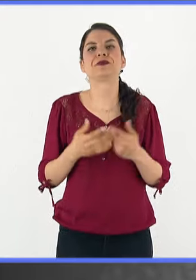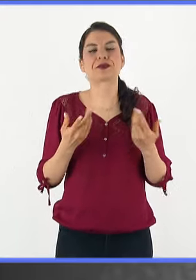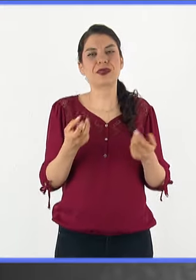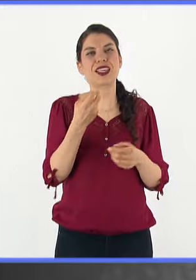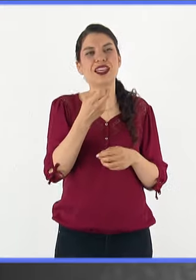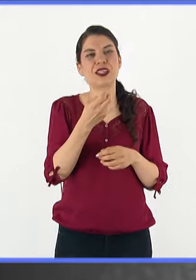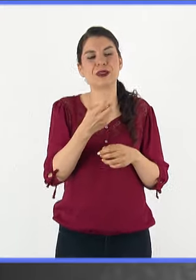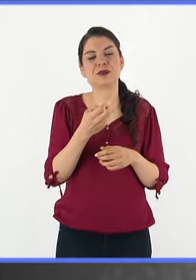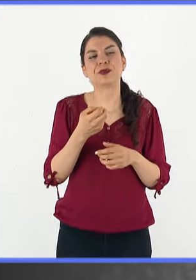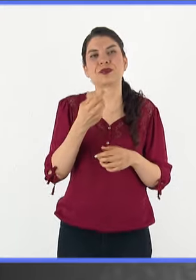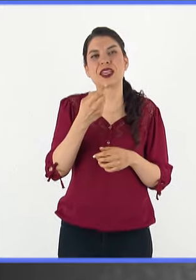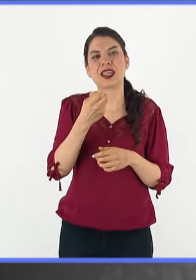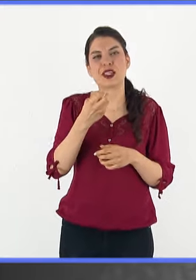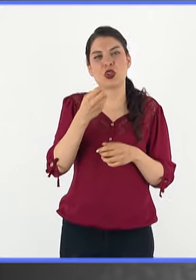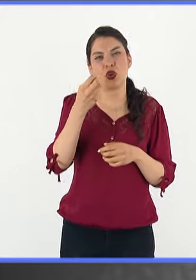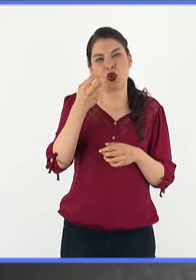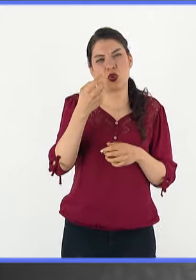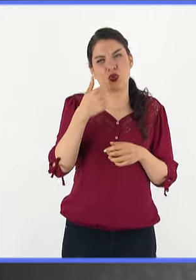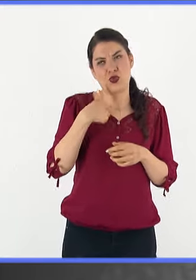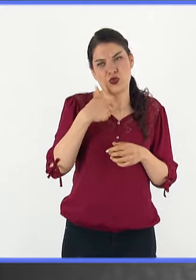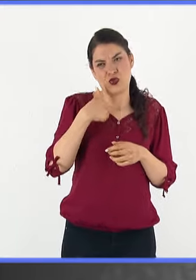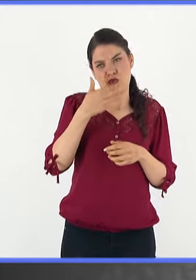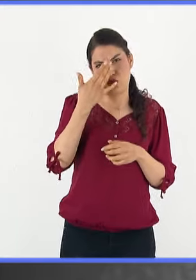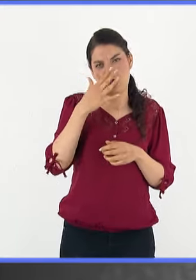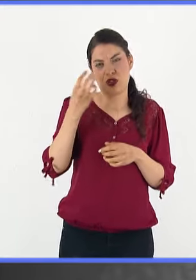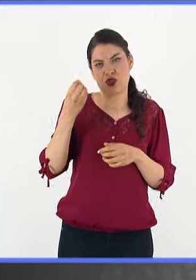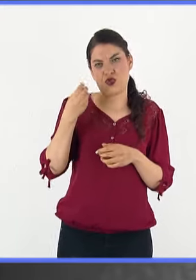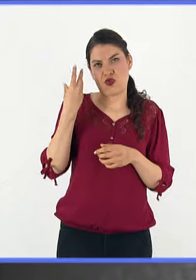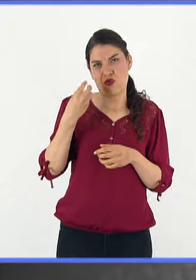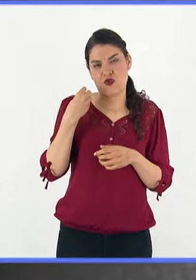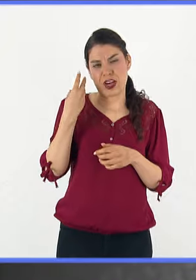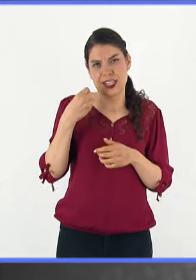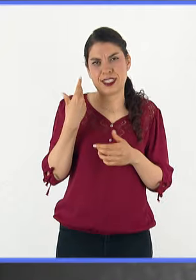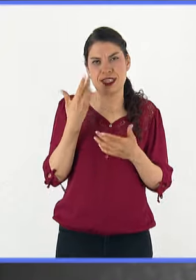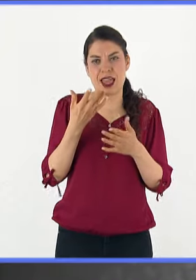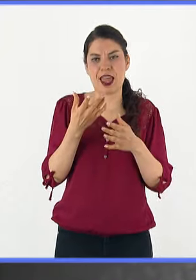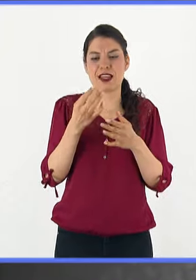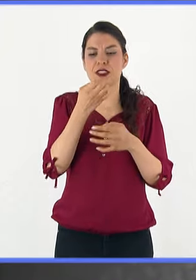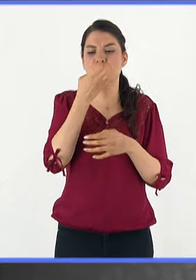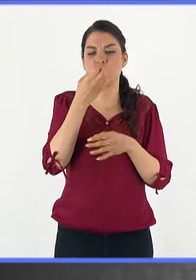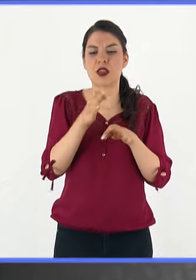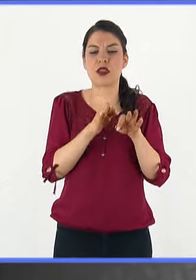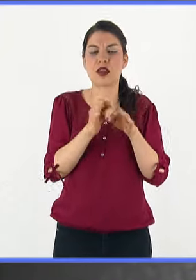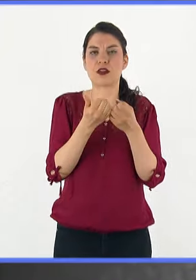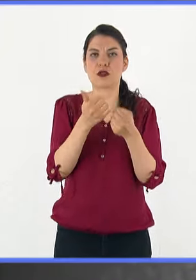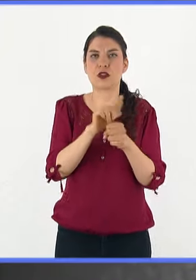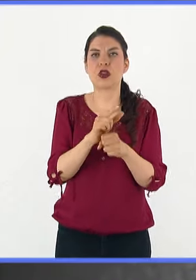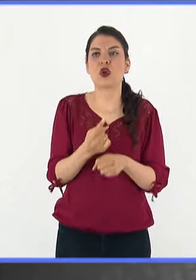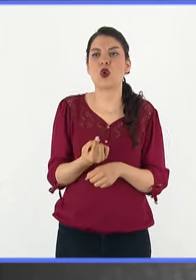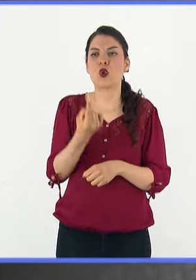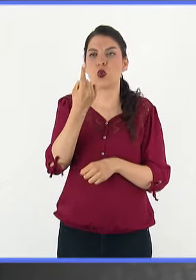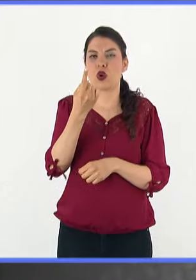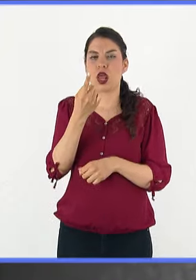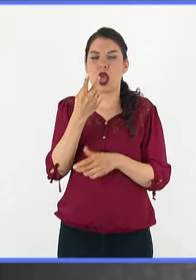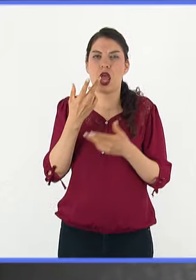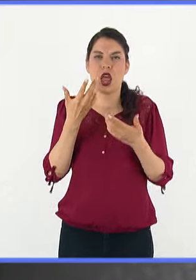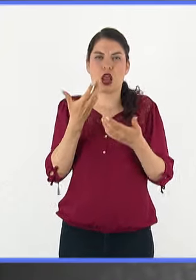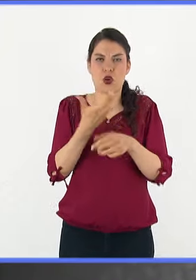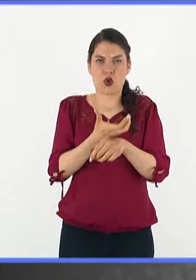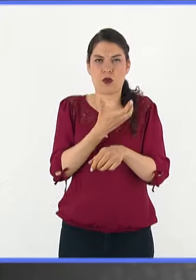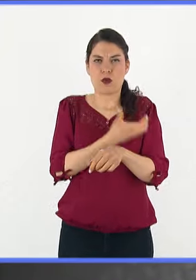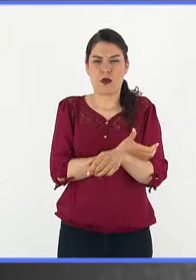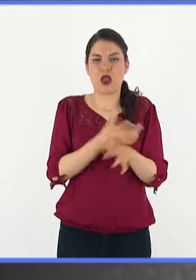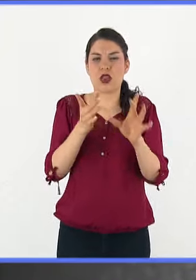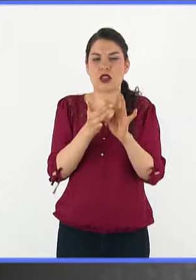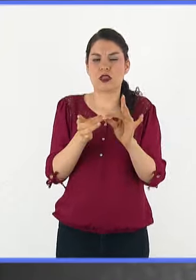en la escuela nacional de trabajo social yo estaba como público quiero decir y tomé notra de lo que decía una una colega especialista respecto de